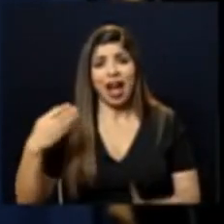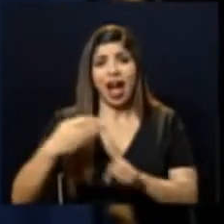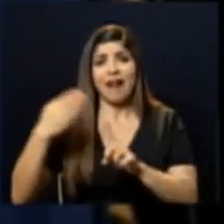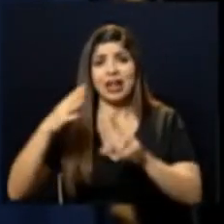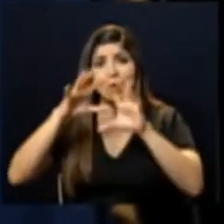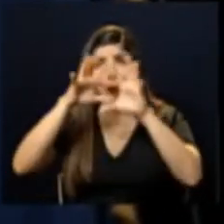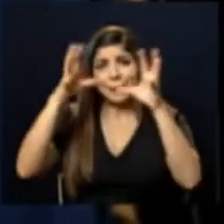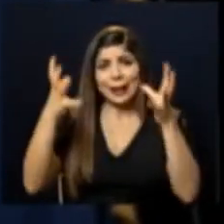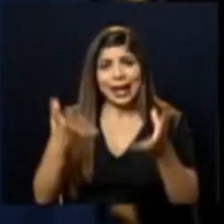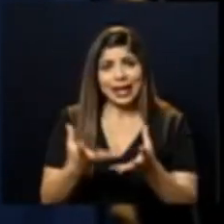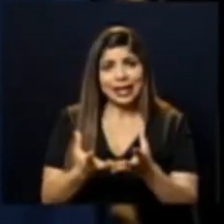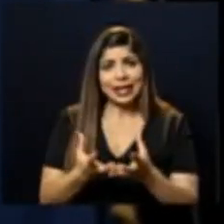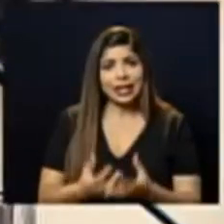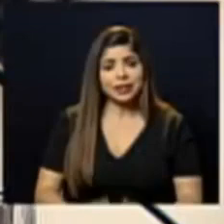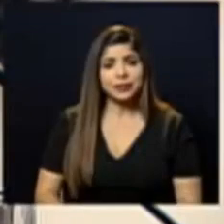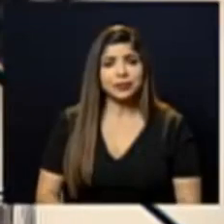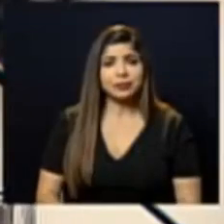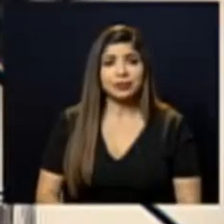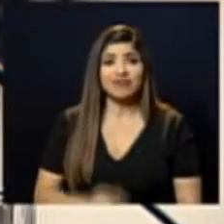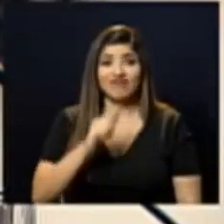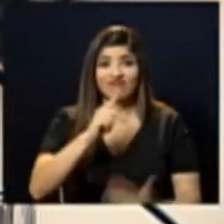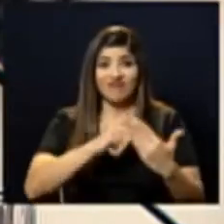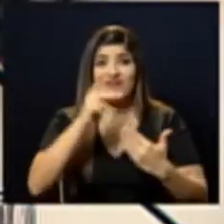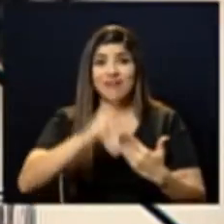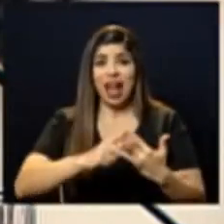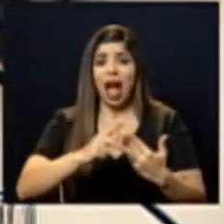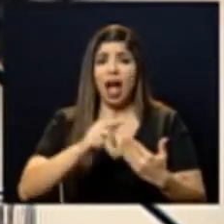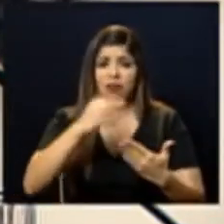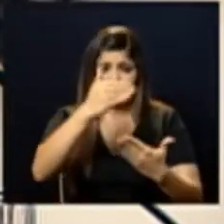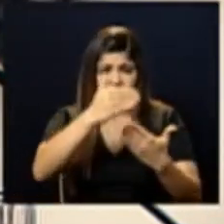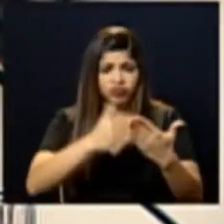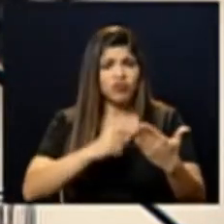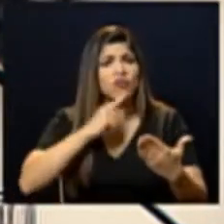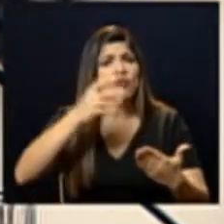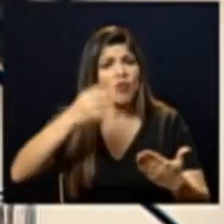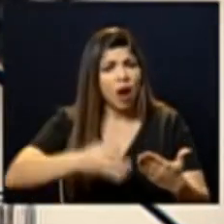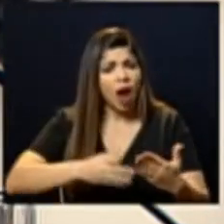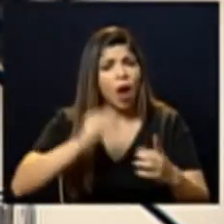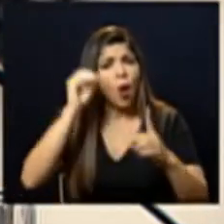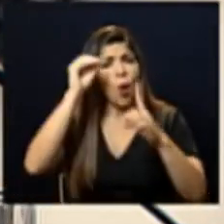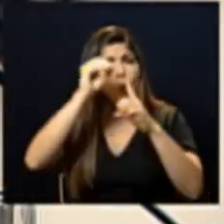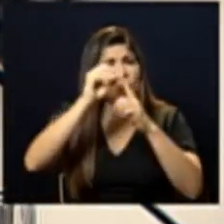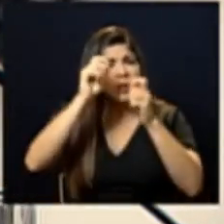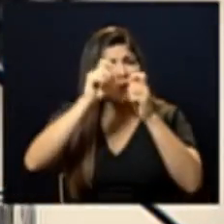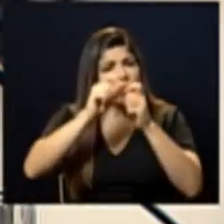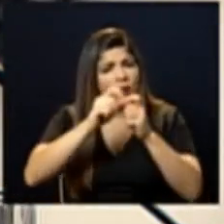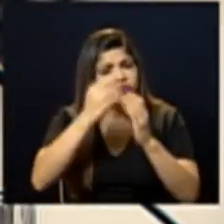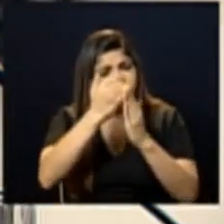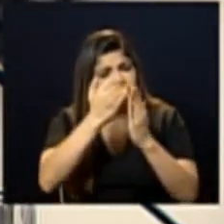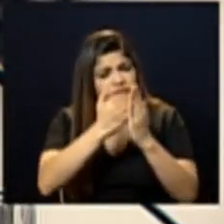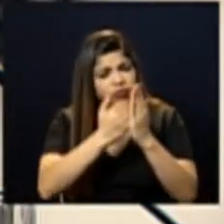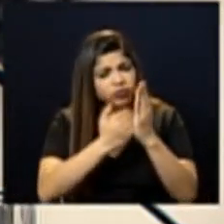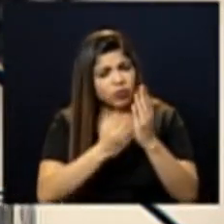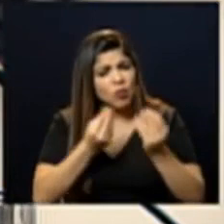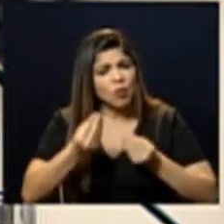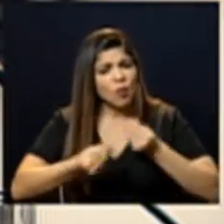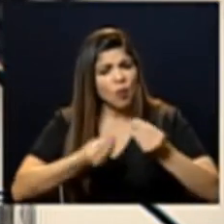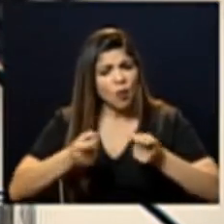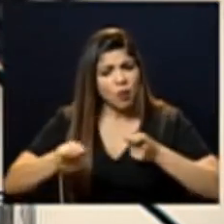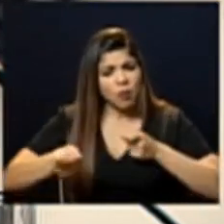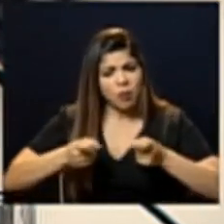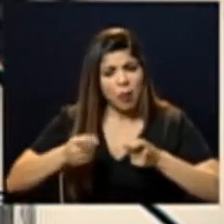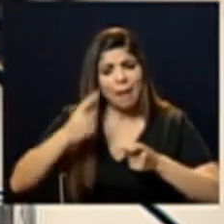planeta. Es un plan realista, con objetivos específicos para prescindir de